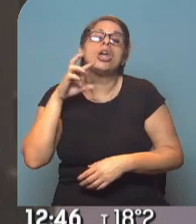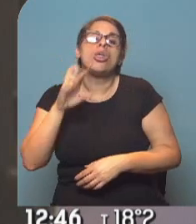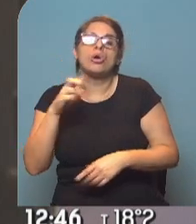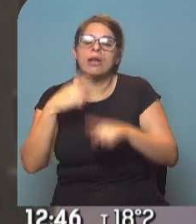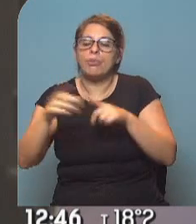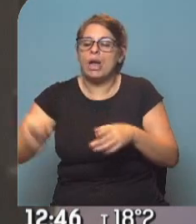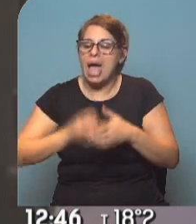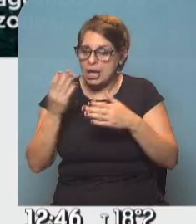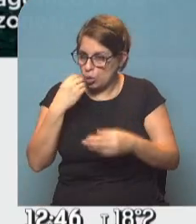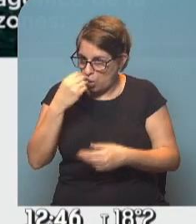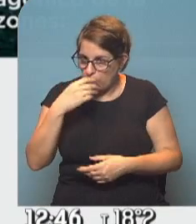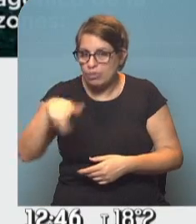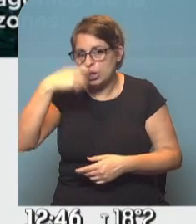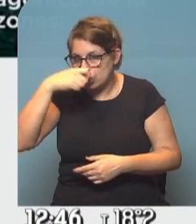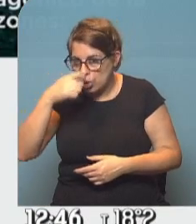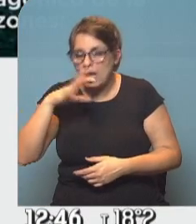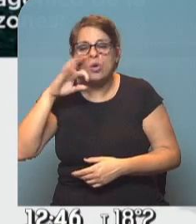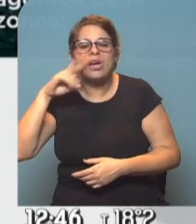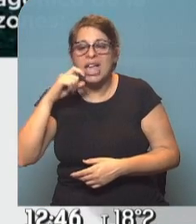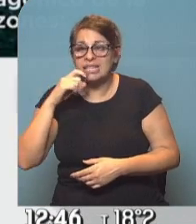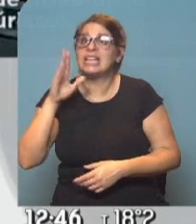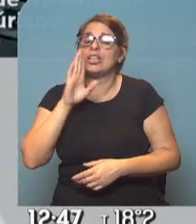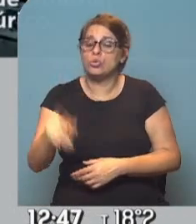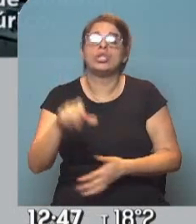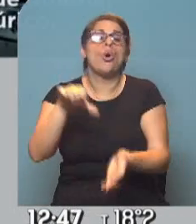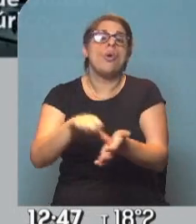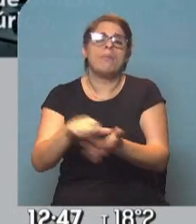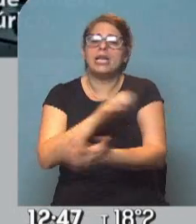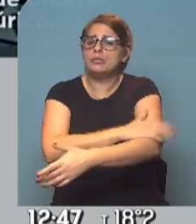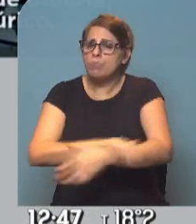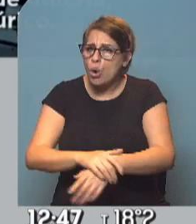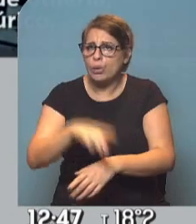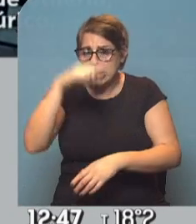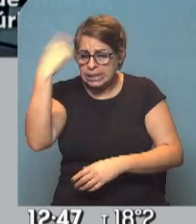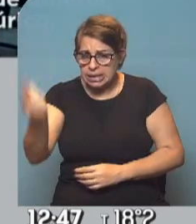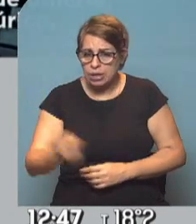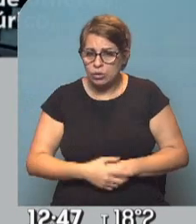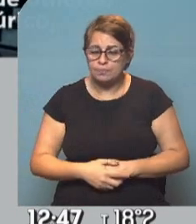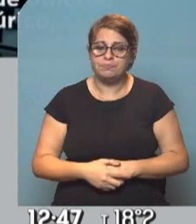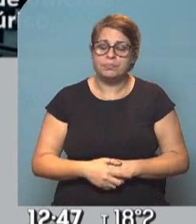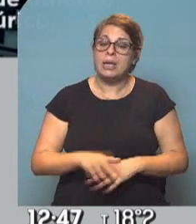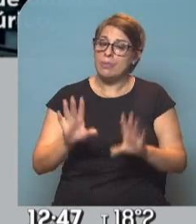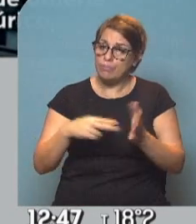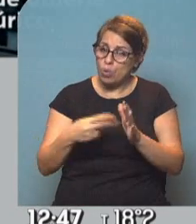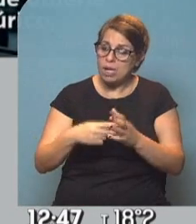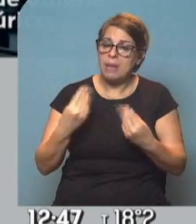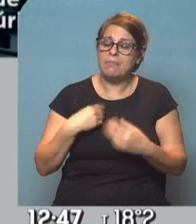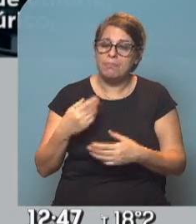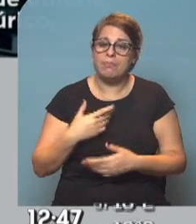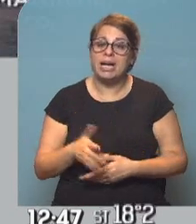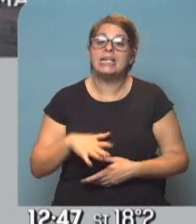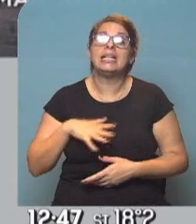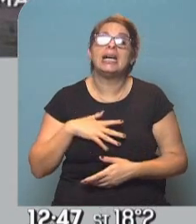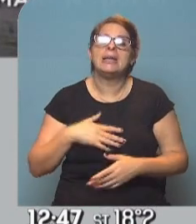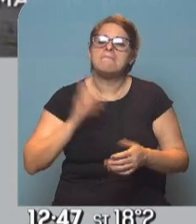año que tiene Estados Unidos, un nivel de consumo de cocaína fenomenal, un país pobre, con un Estado con dificultad para sentarse en todo el